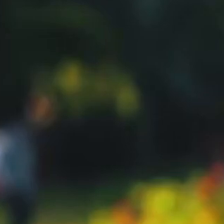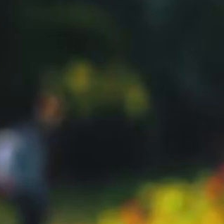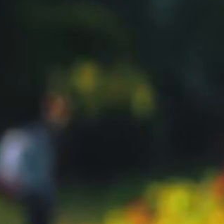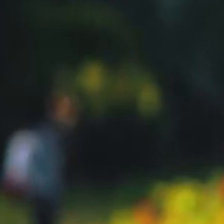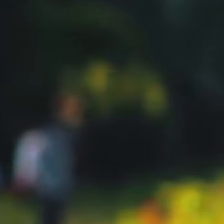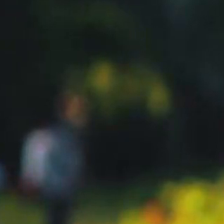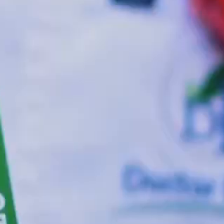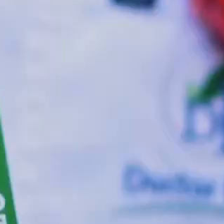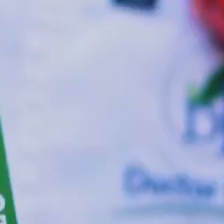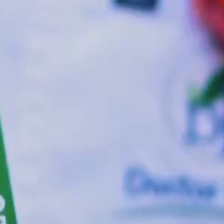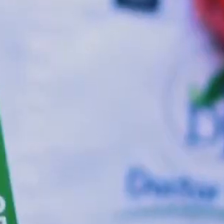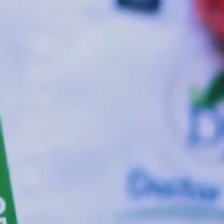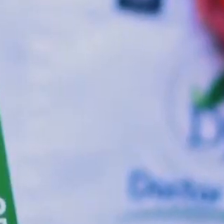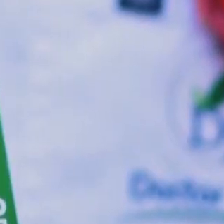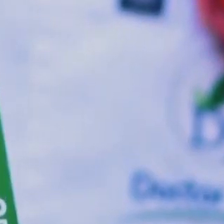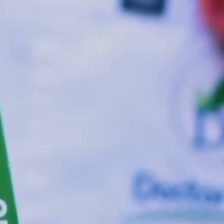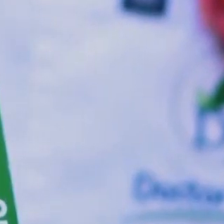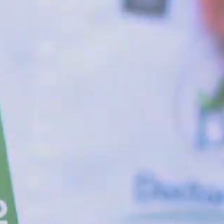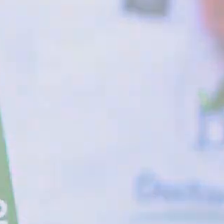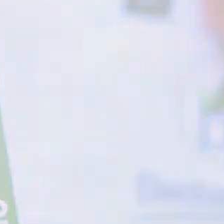limpiar tu cuerpo